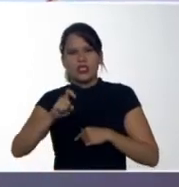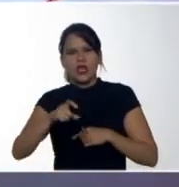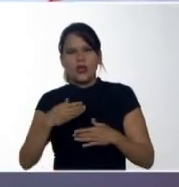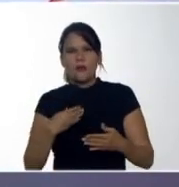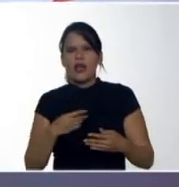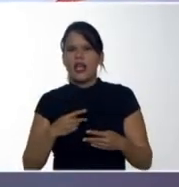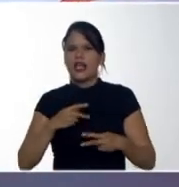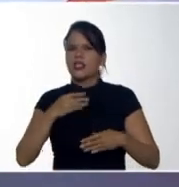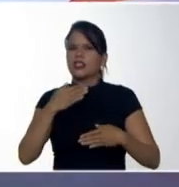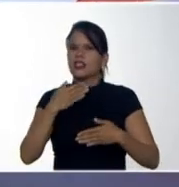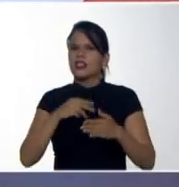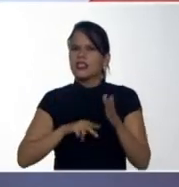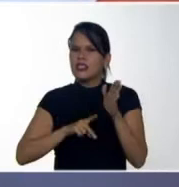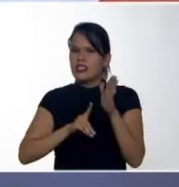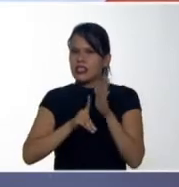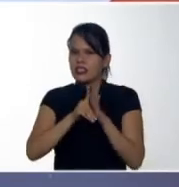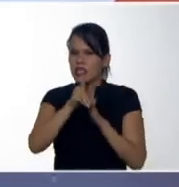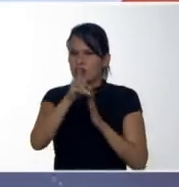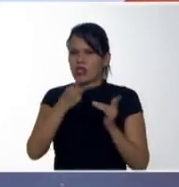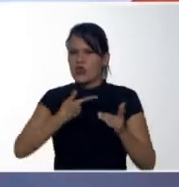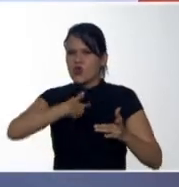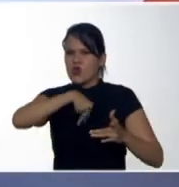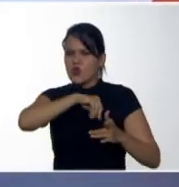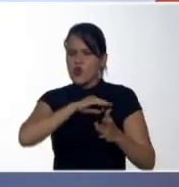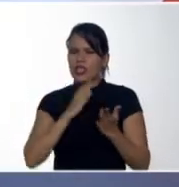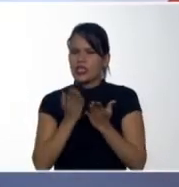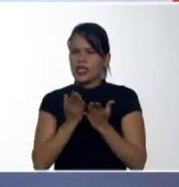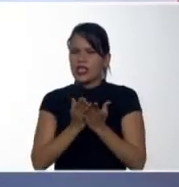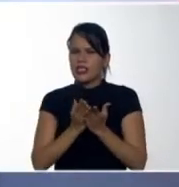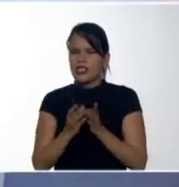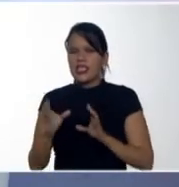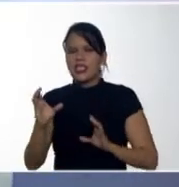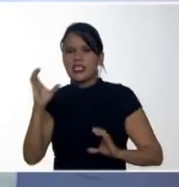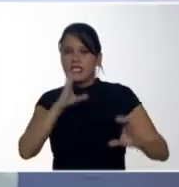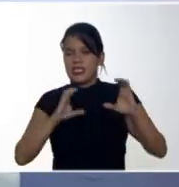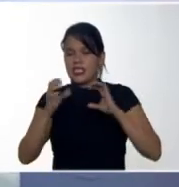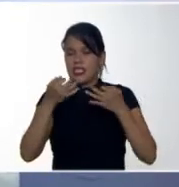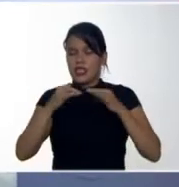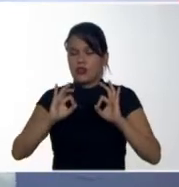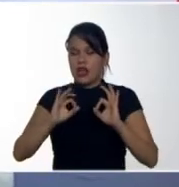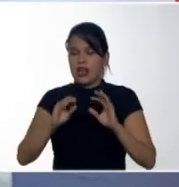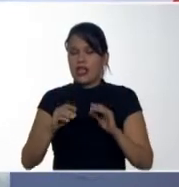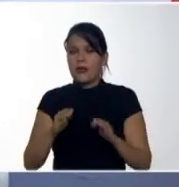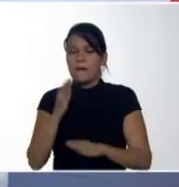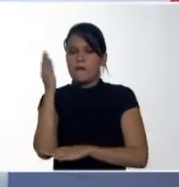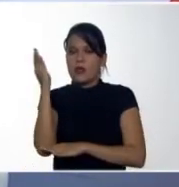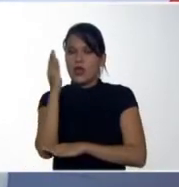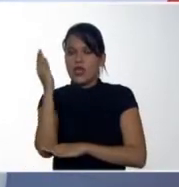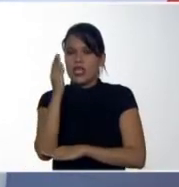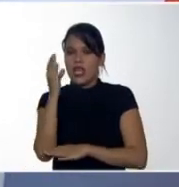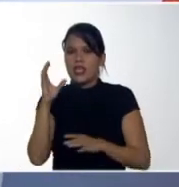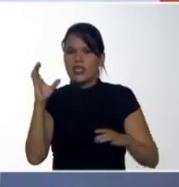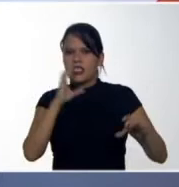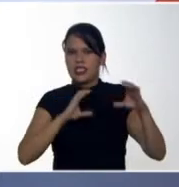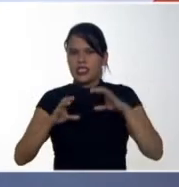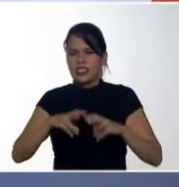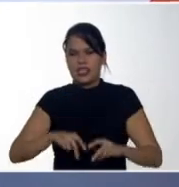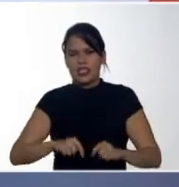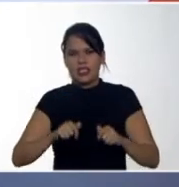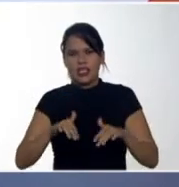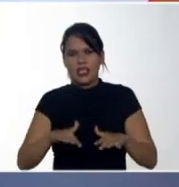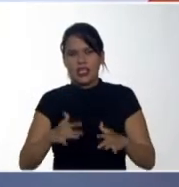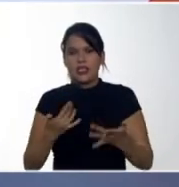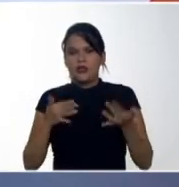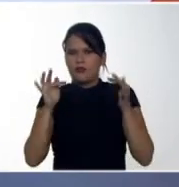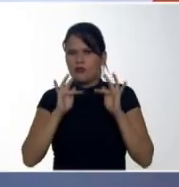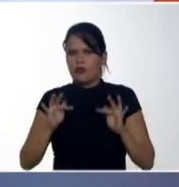desarrollar nuestra clase de ciencias naturales, biología y ciencia de la tierra, de tal manera que vamos